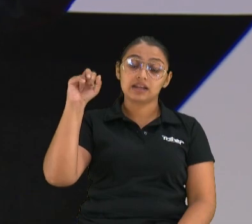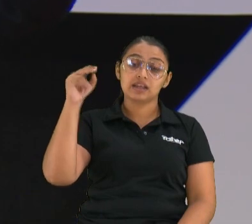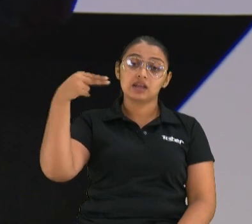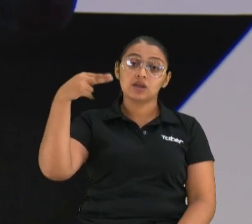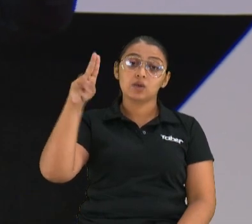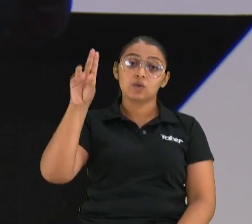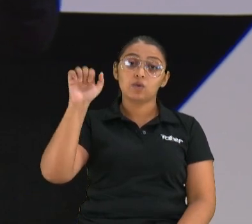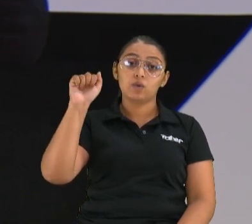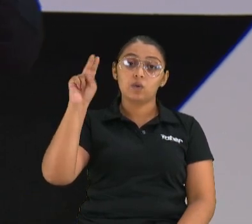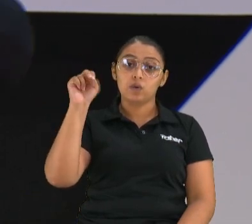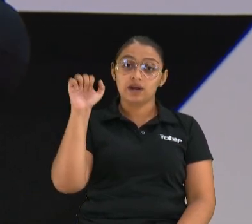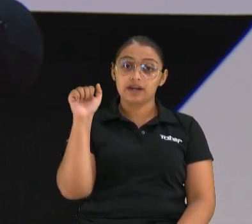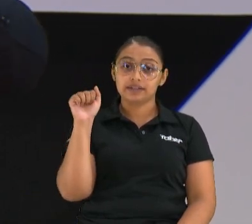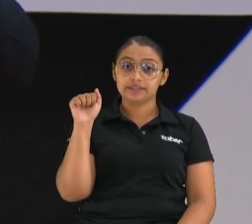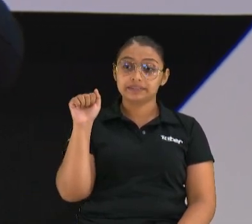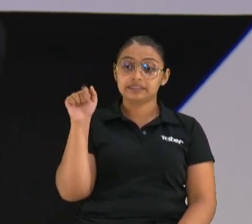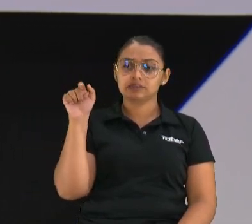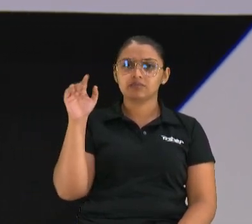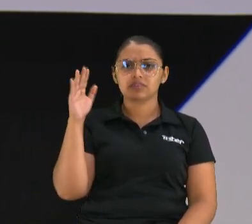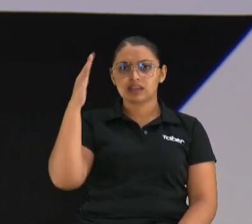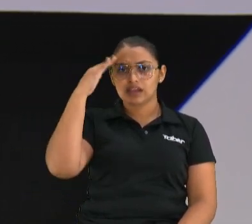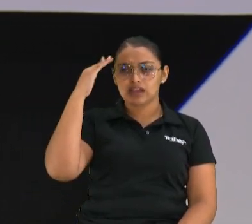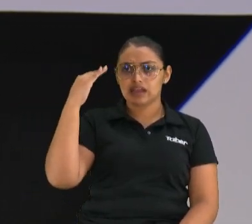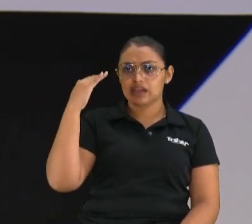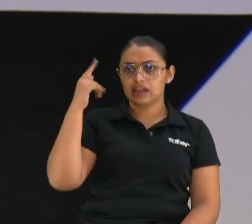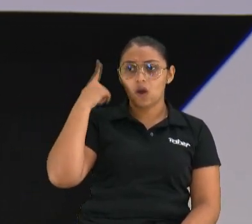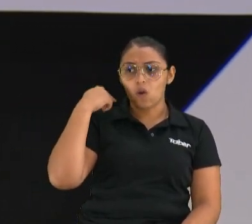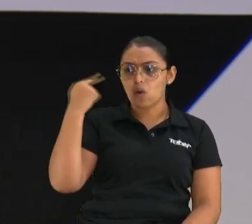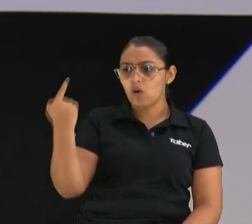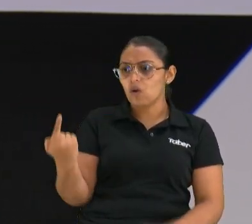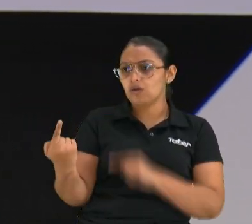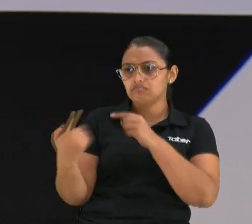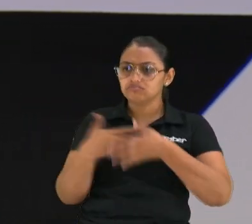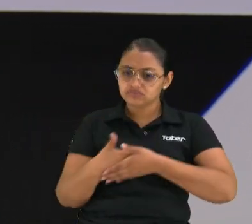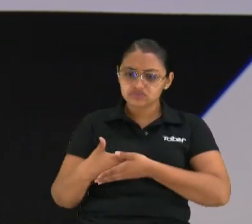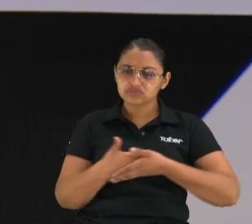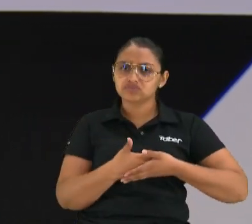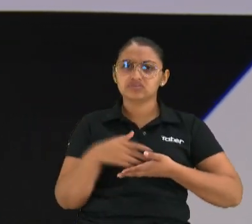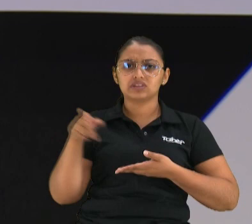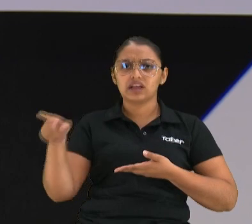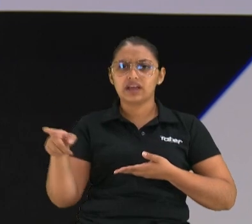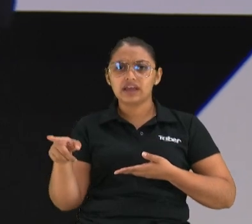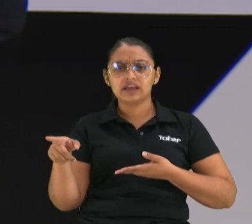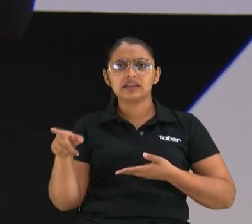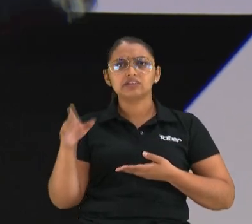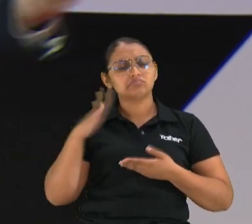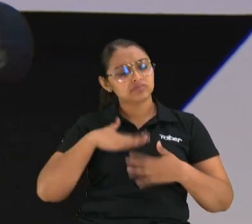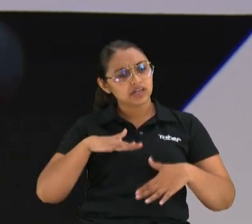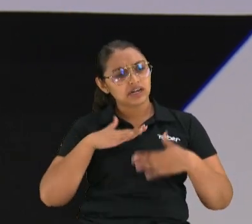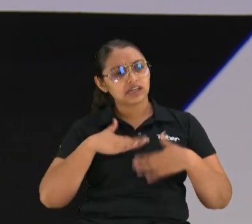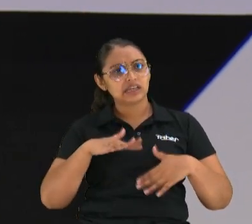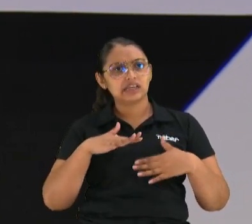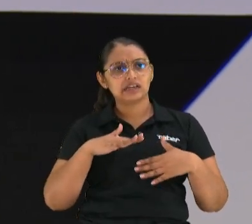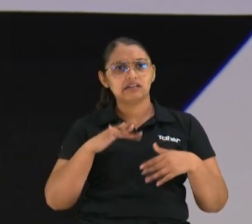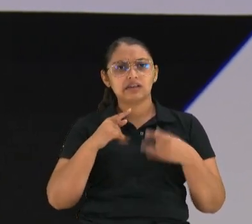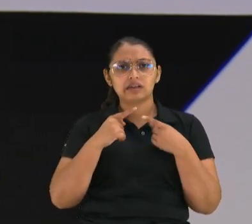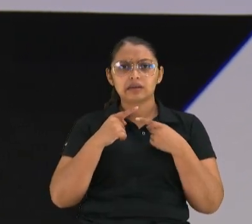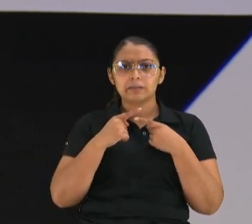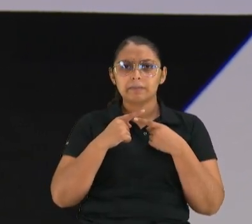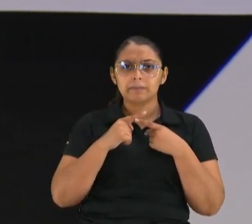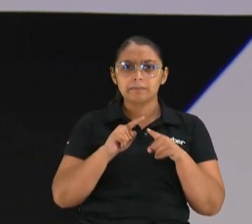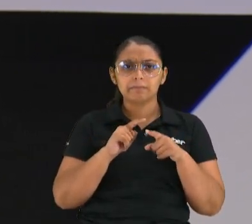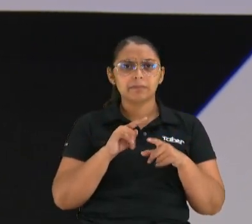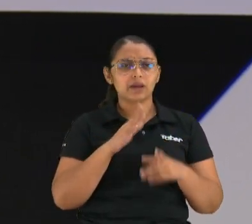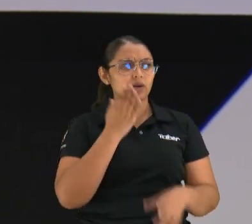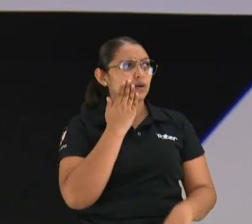el niño estaba tranquilo no retador estaba escuchando el sermón y me dijo pareciera que le contaron mi problema pastor